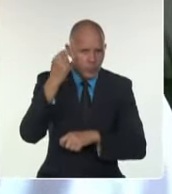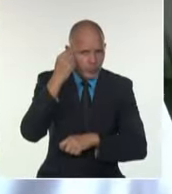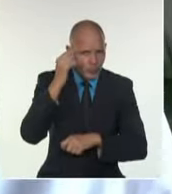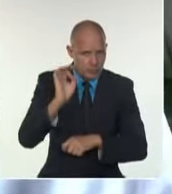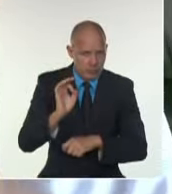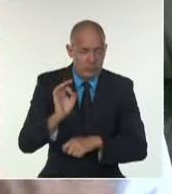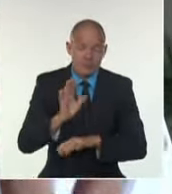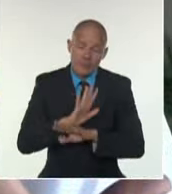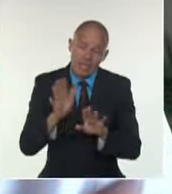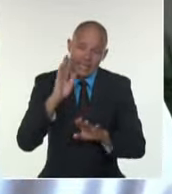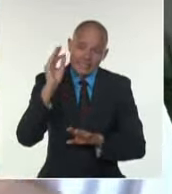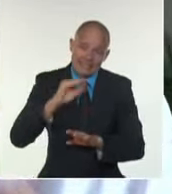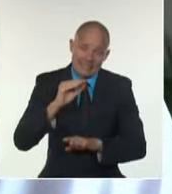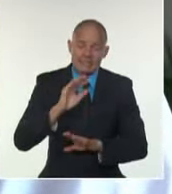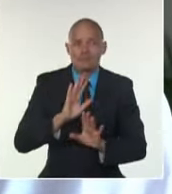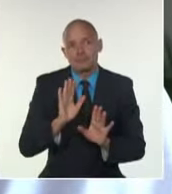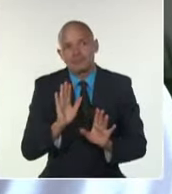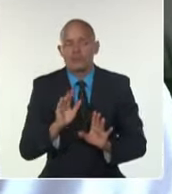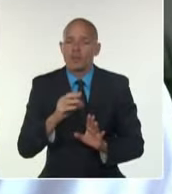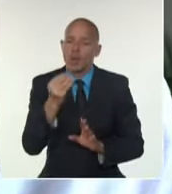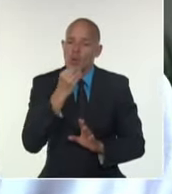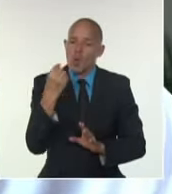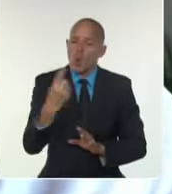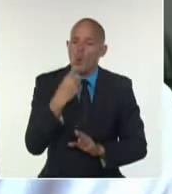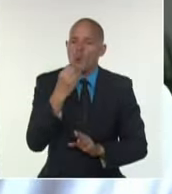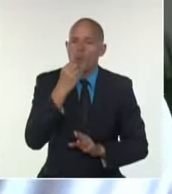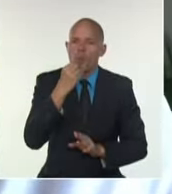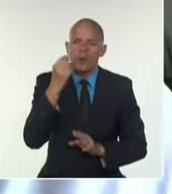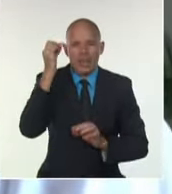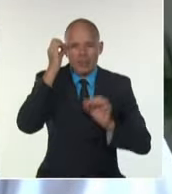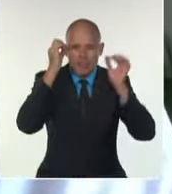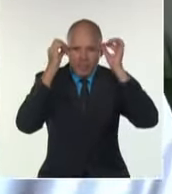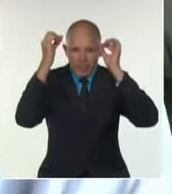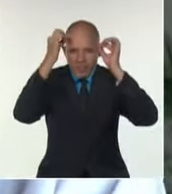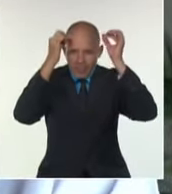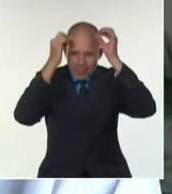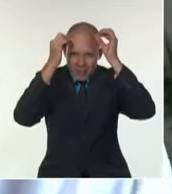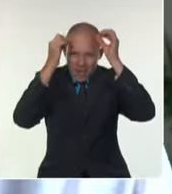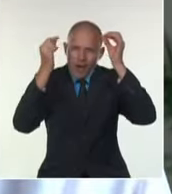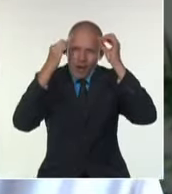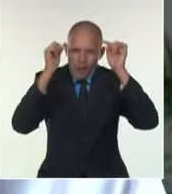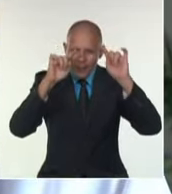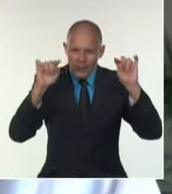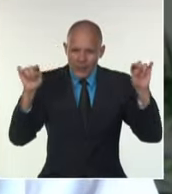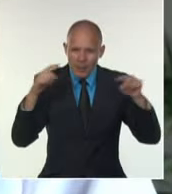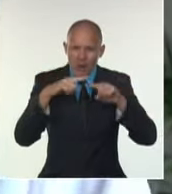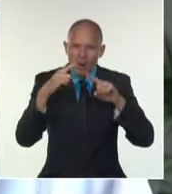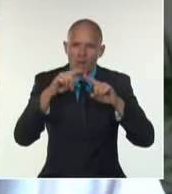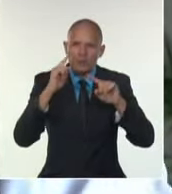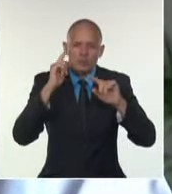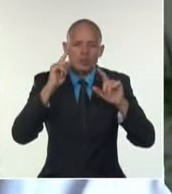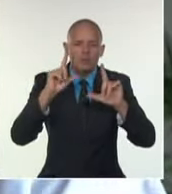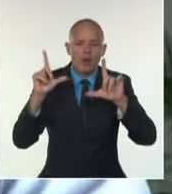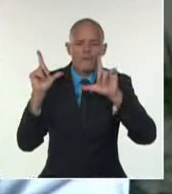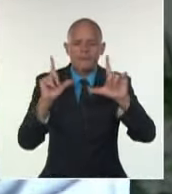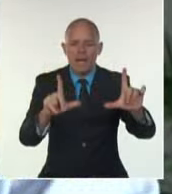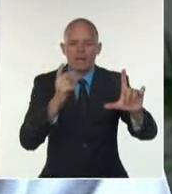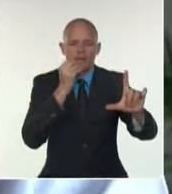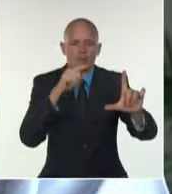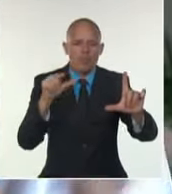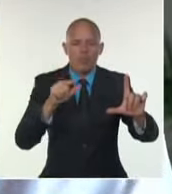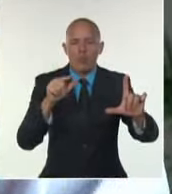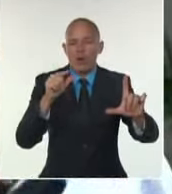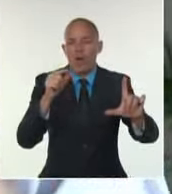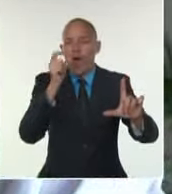imágenes de la anatomía y la función del cerebro, que hay que integrarla y dársela al neurocirujano para que él pueda planificar cómo